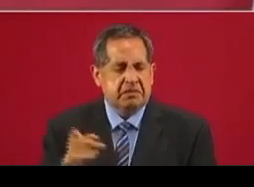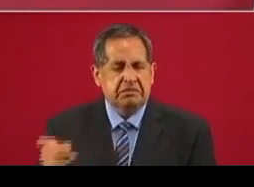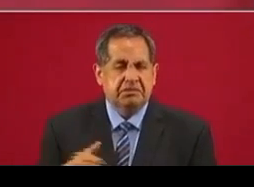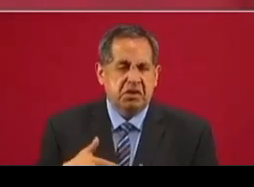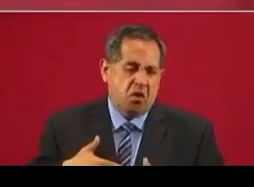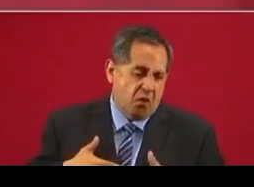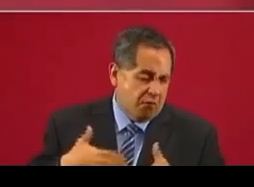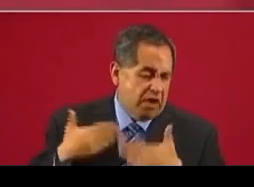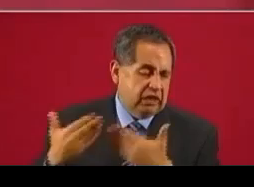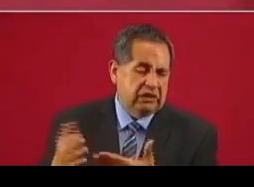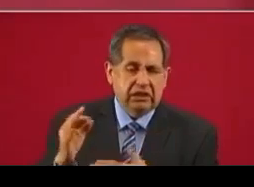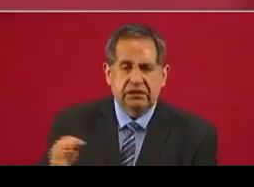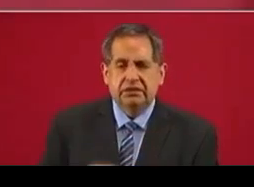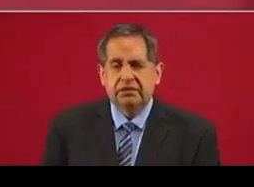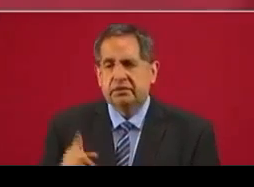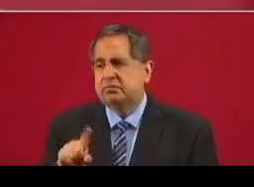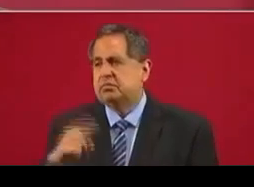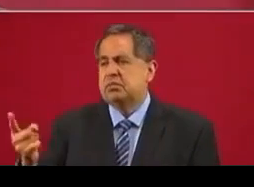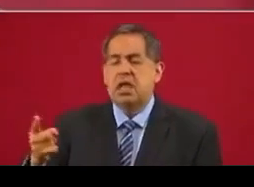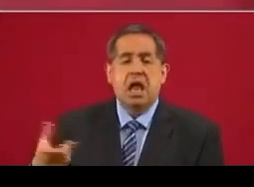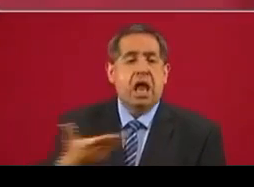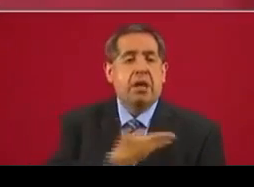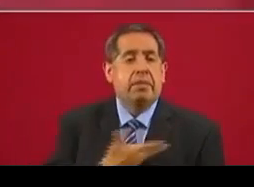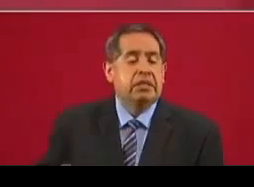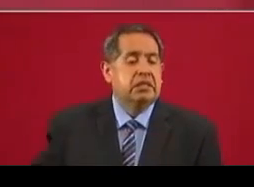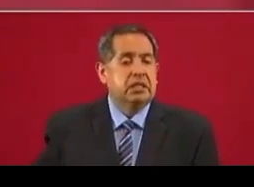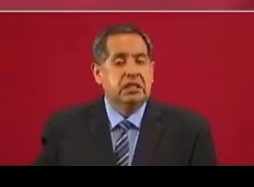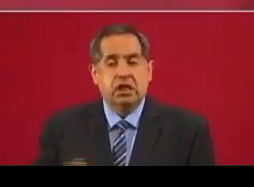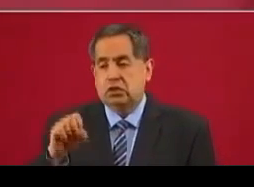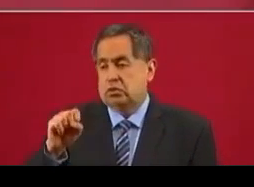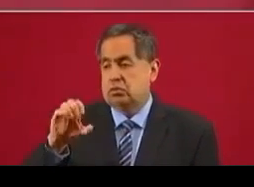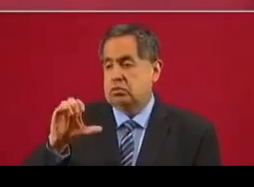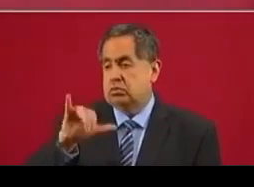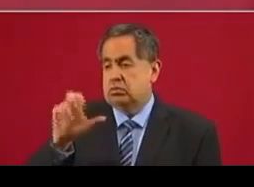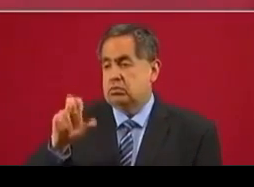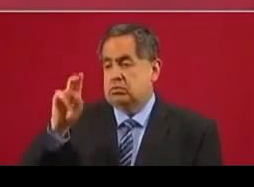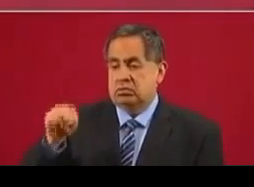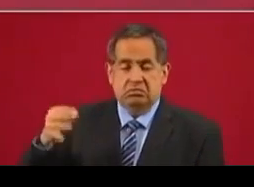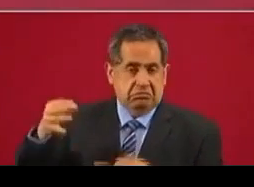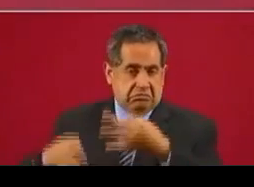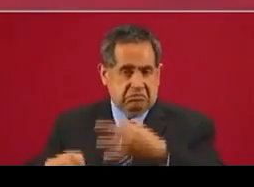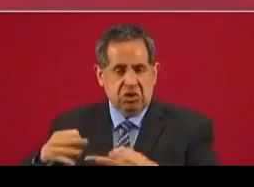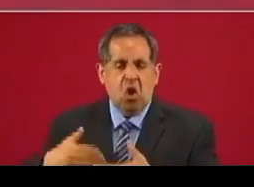le tengo confianza al presidente de la suprema corte de justicia